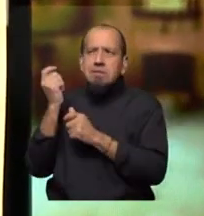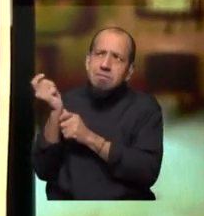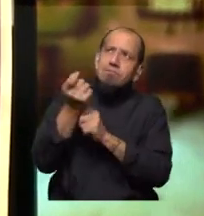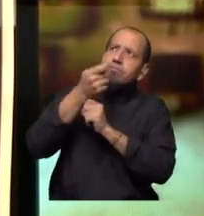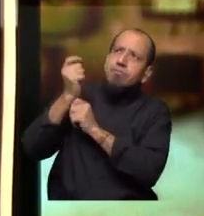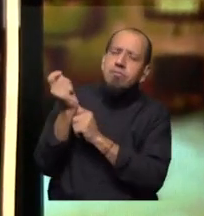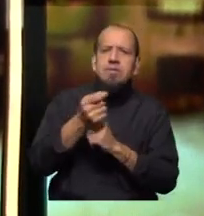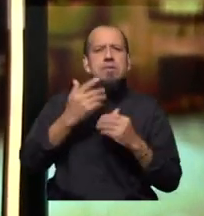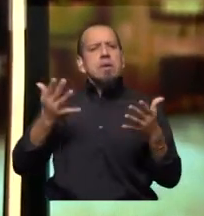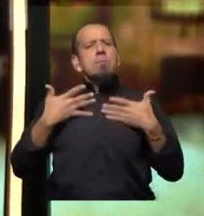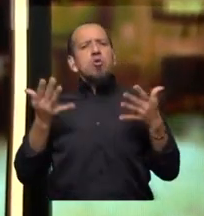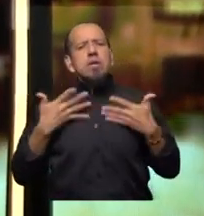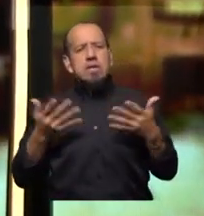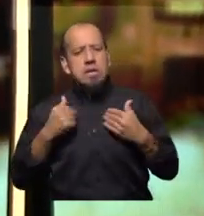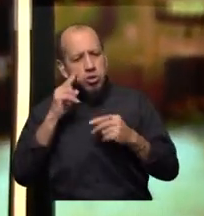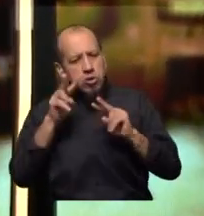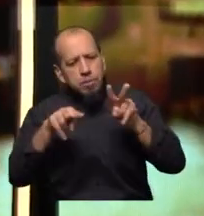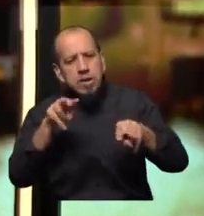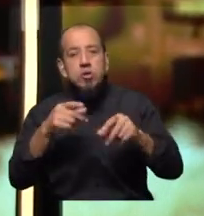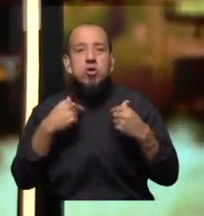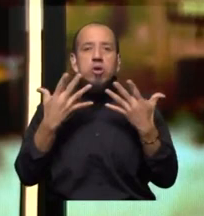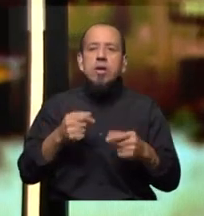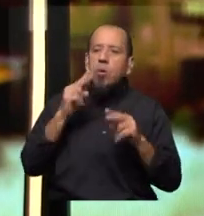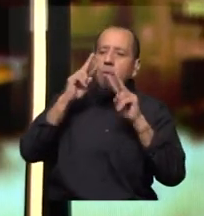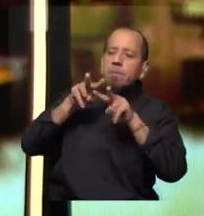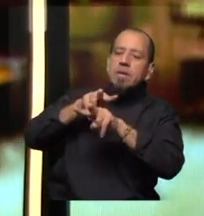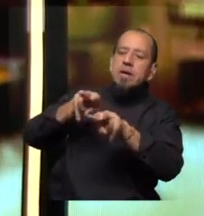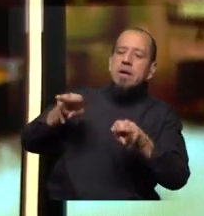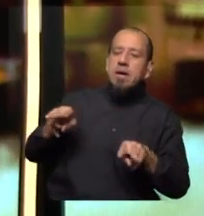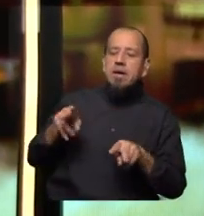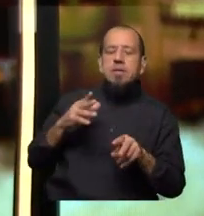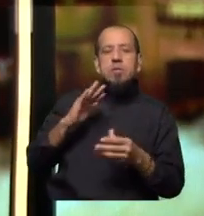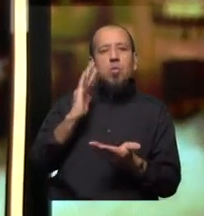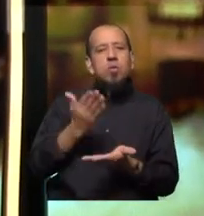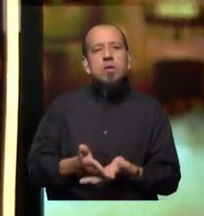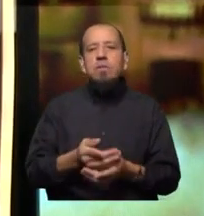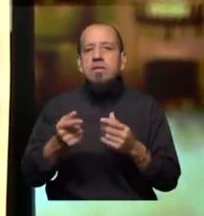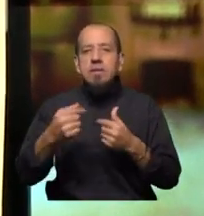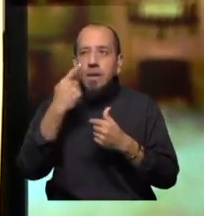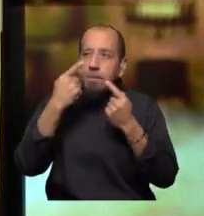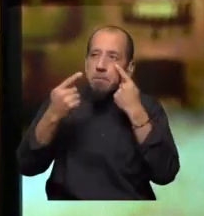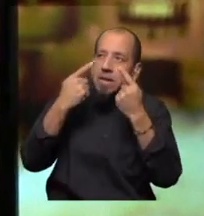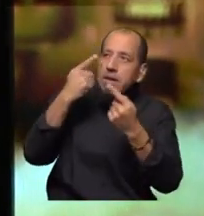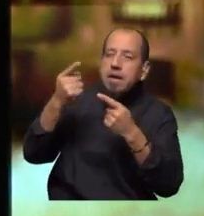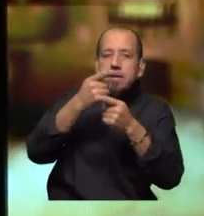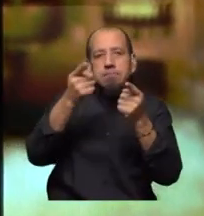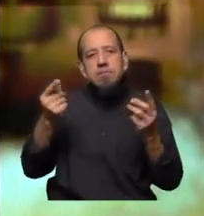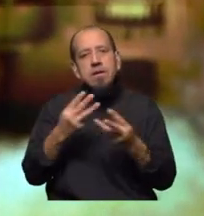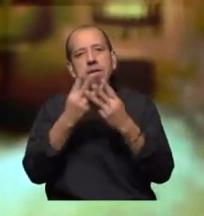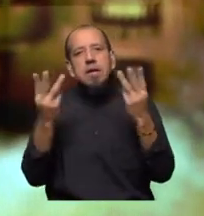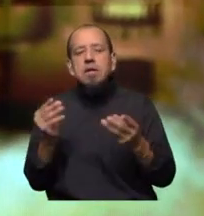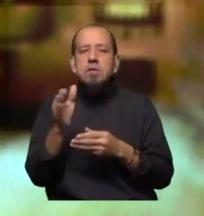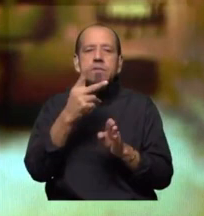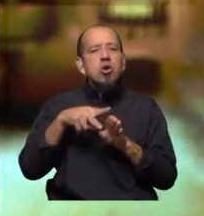las pancartas parece verlos Quiero mirar la ciudad por últim vez ver las gaviotas sobrar los techos los